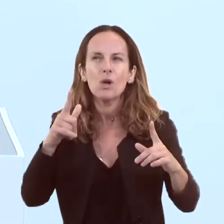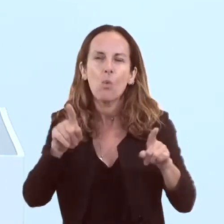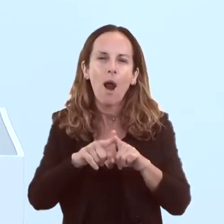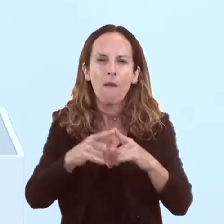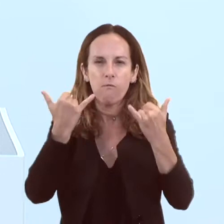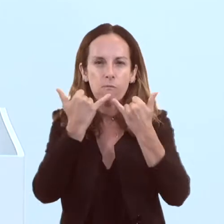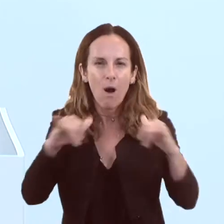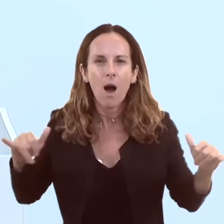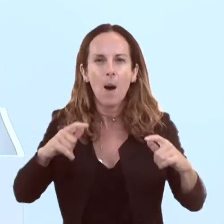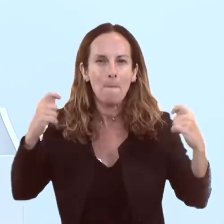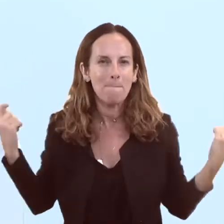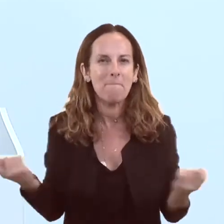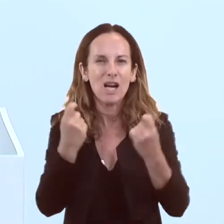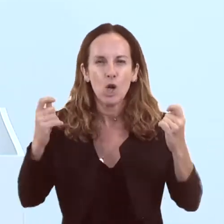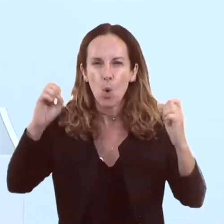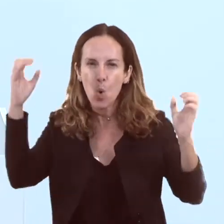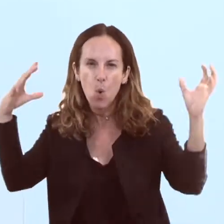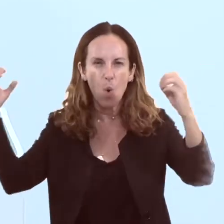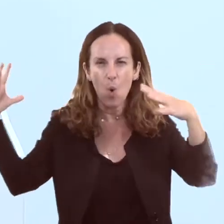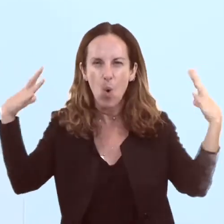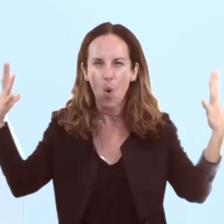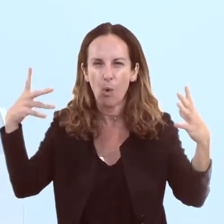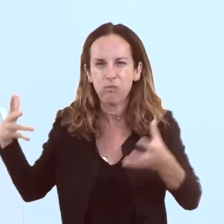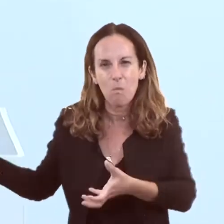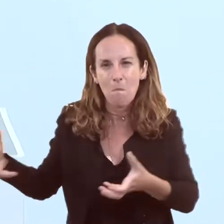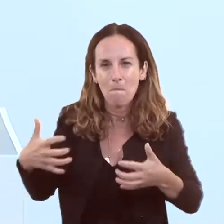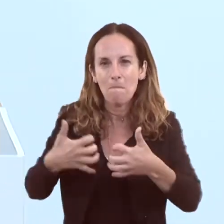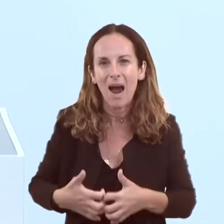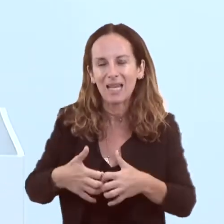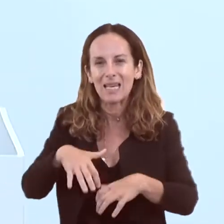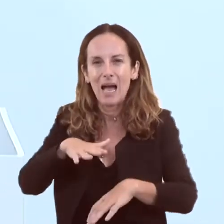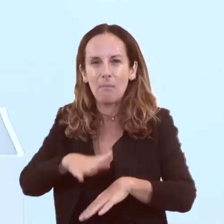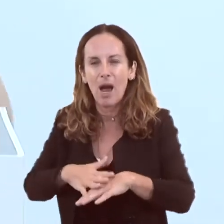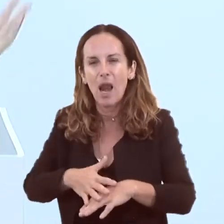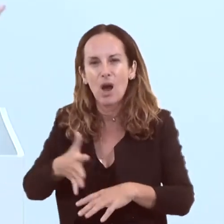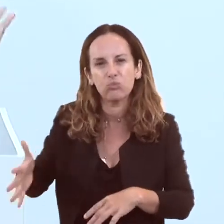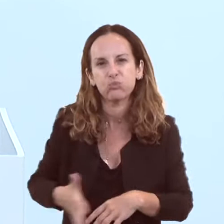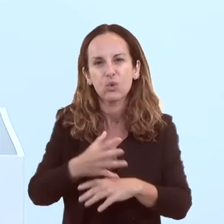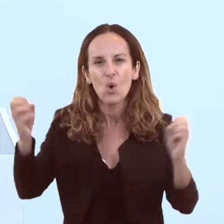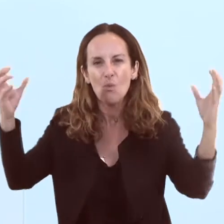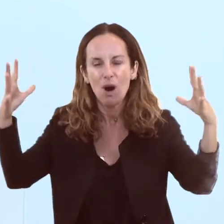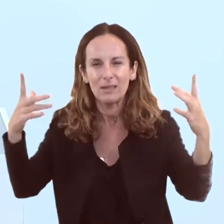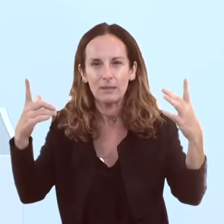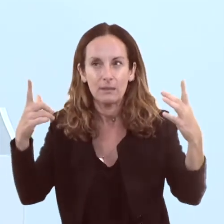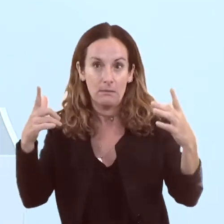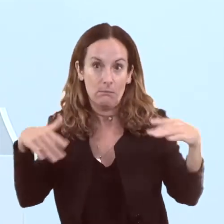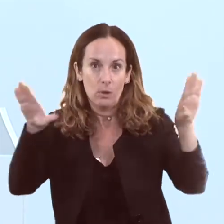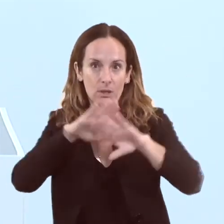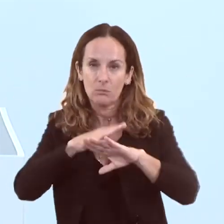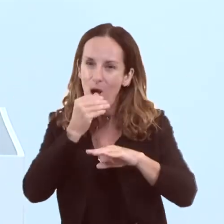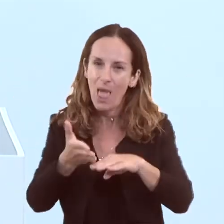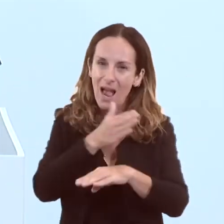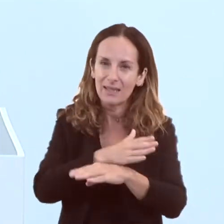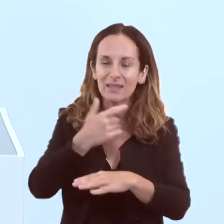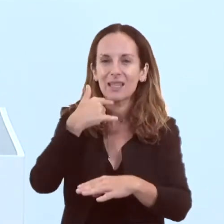y crear algo así O sea la música ya es lo suficientemente potente y no hay que embellecerlo más o sea la belleza la tenemos ahí